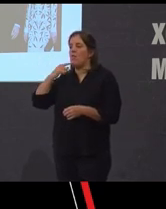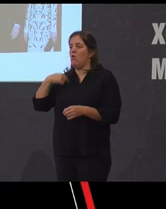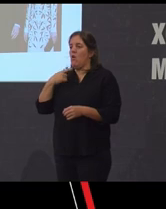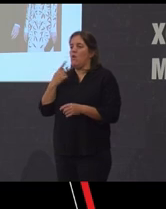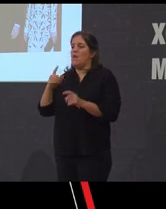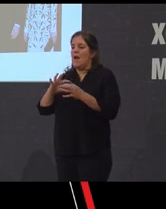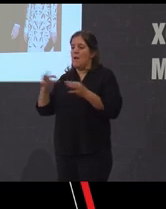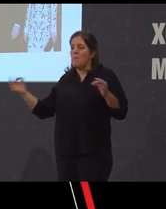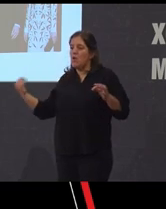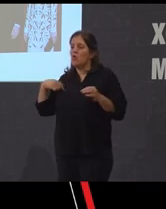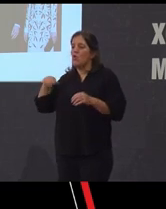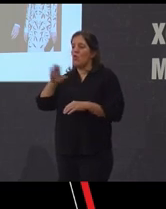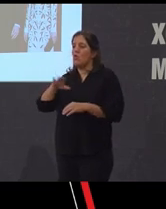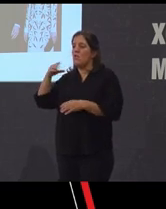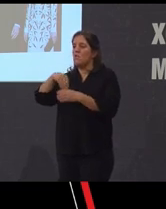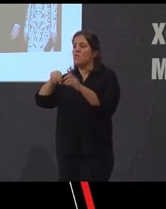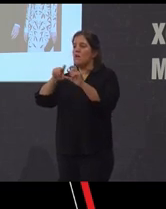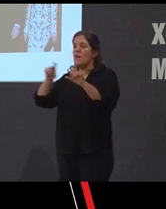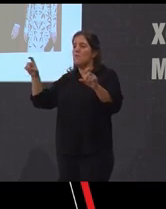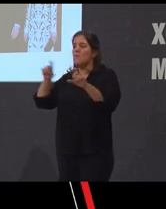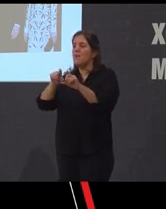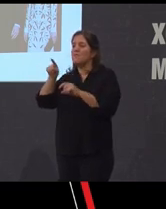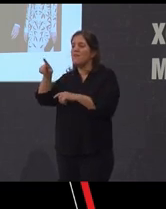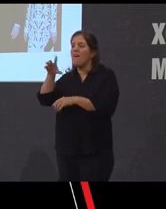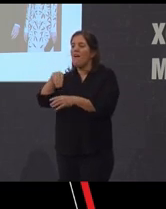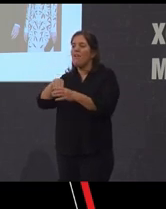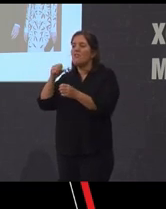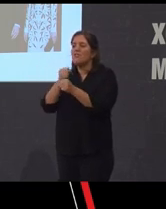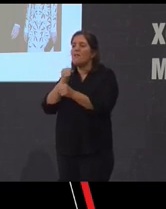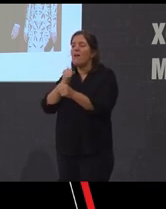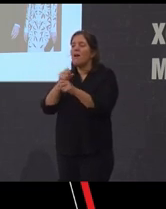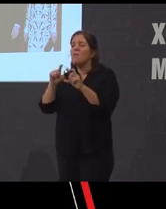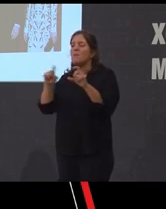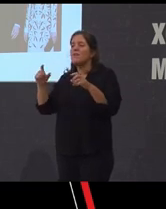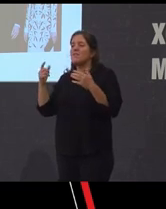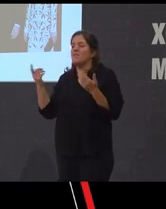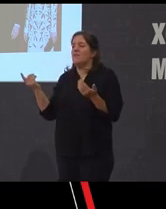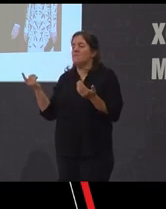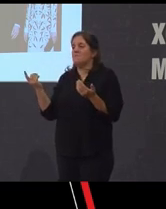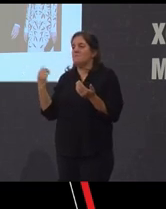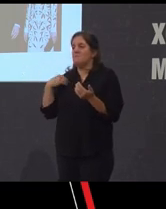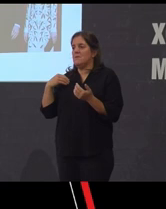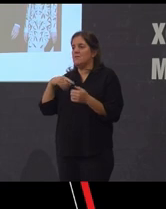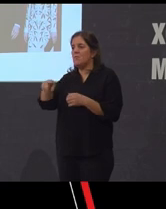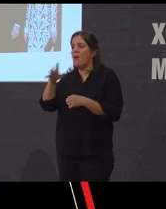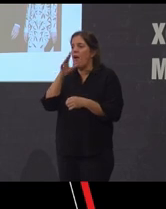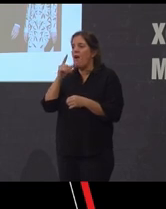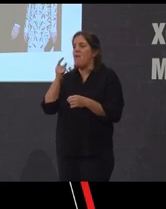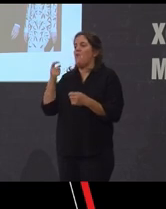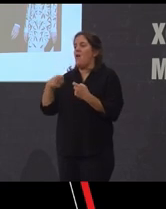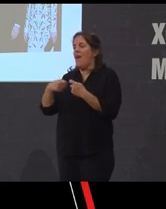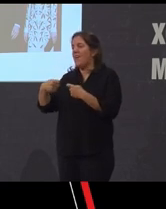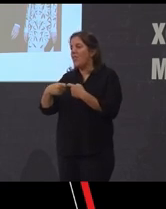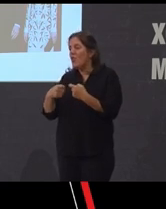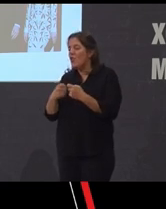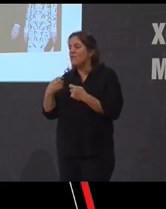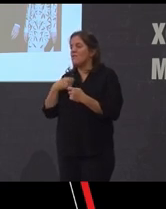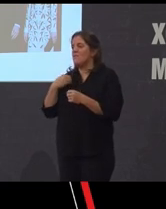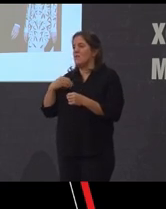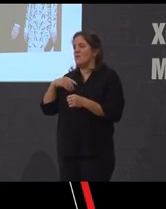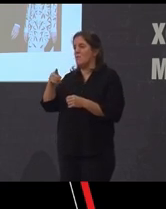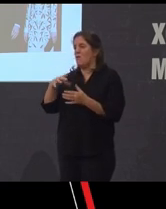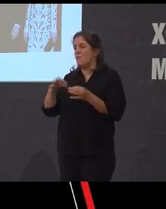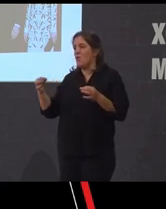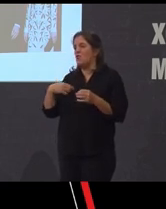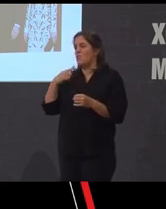empresa ca que traballaban, tiña accións, compartían accionariado